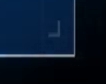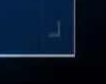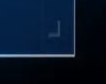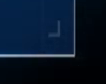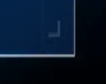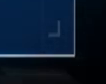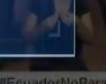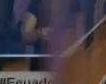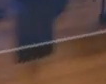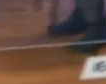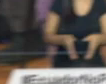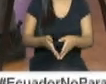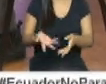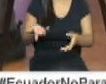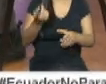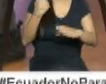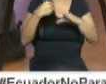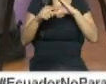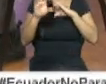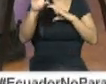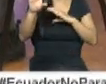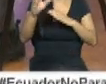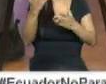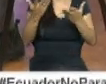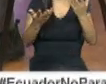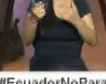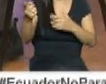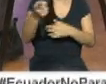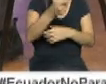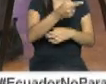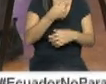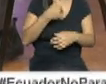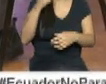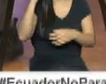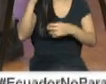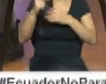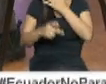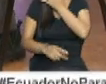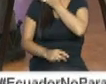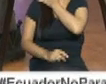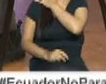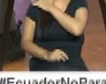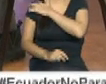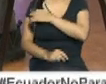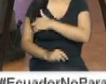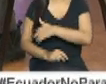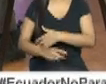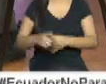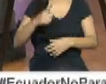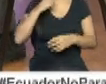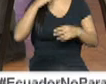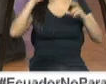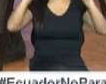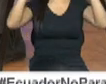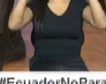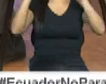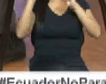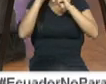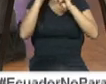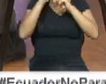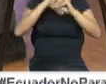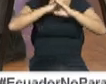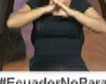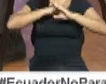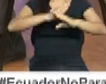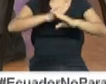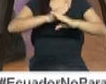la República. Es un comentario que quisiera algún punto de vista. Sí, mira, en la defensa intervienen tres grandes variables,